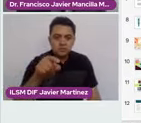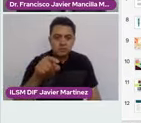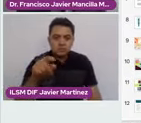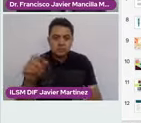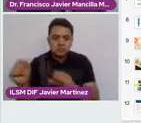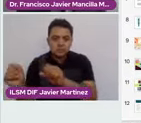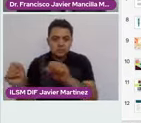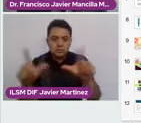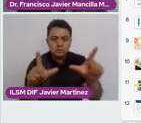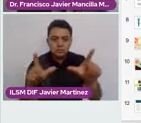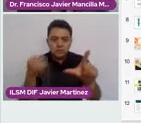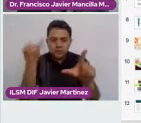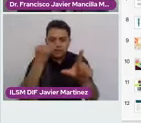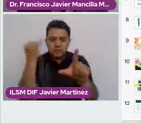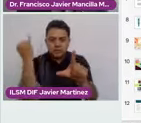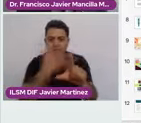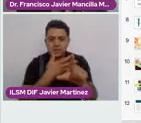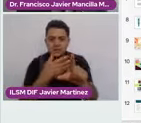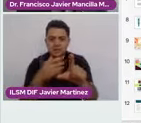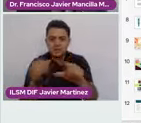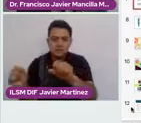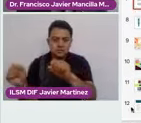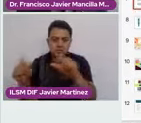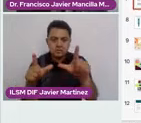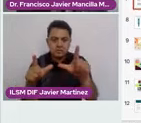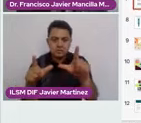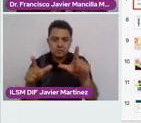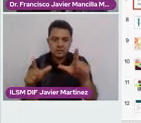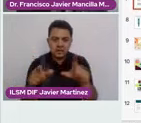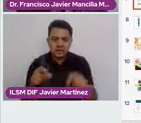no recorremos, digamos que no ha cambiado la presentación.